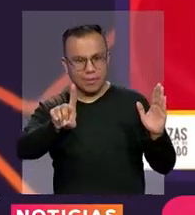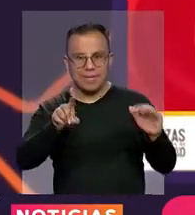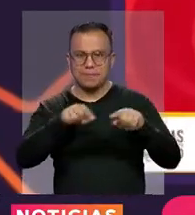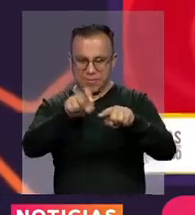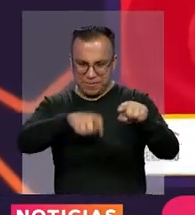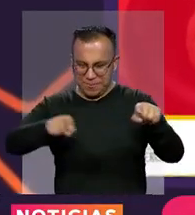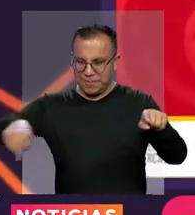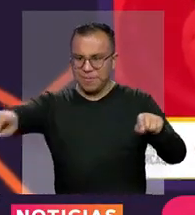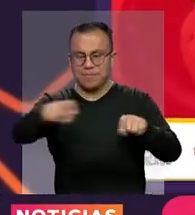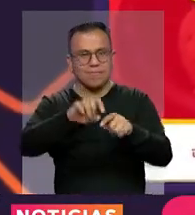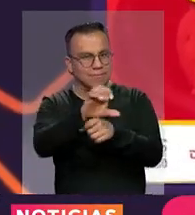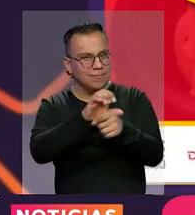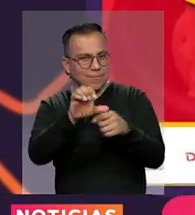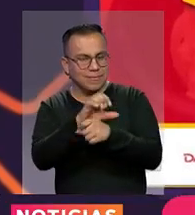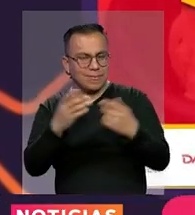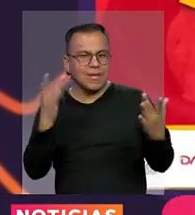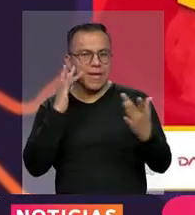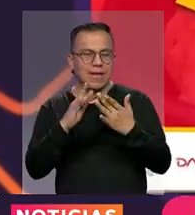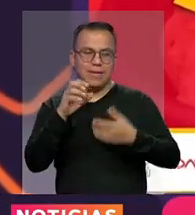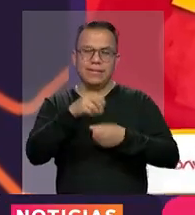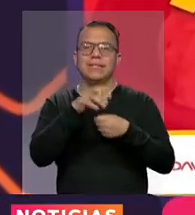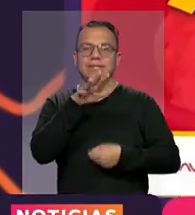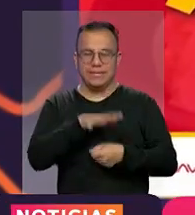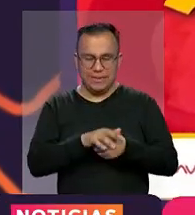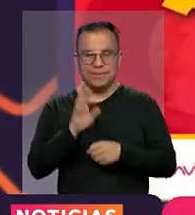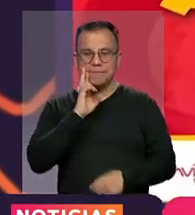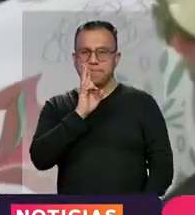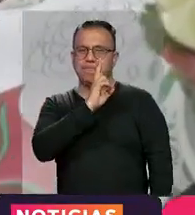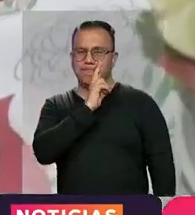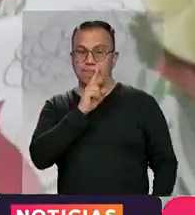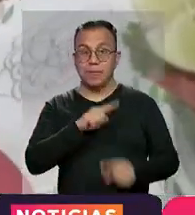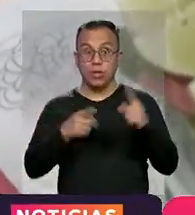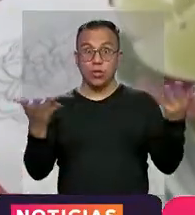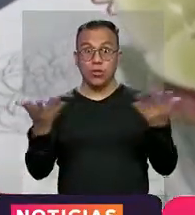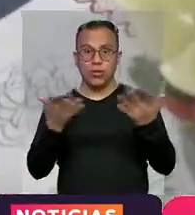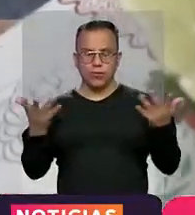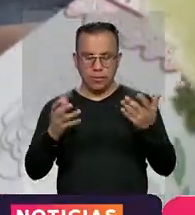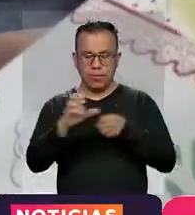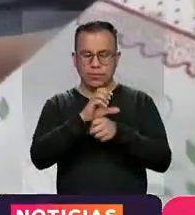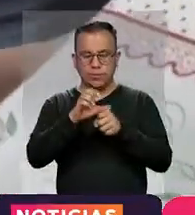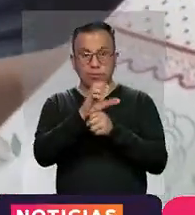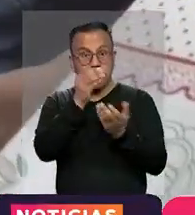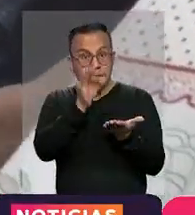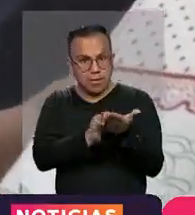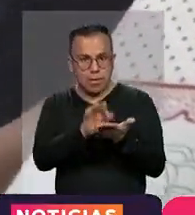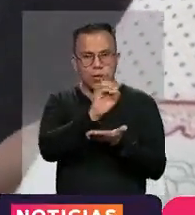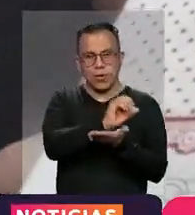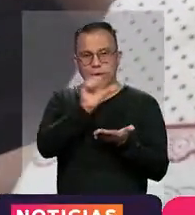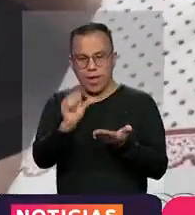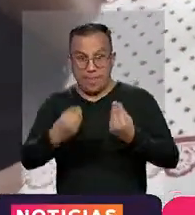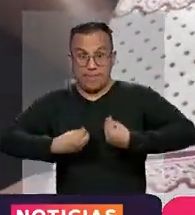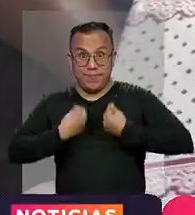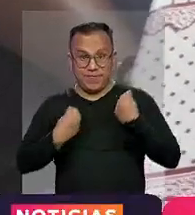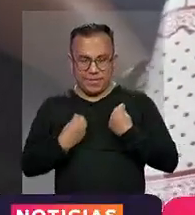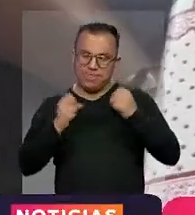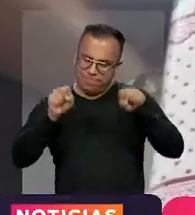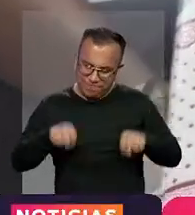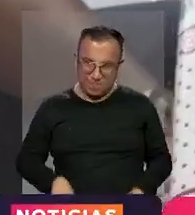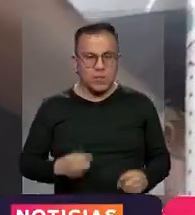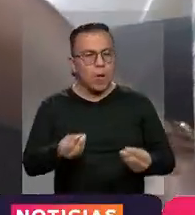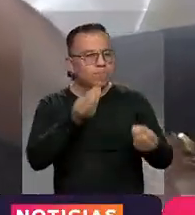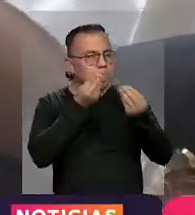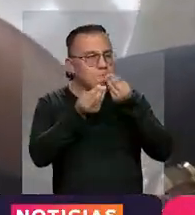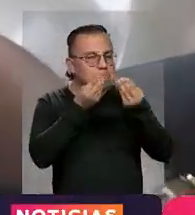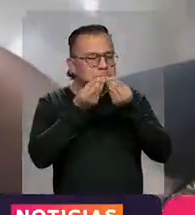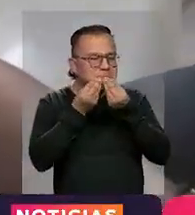toda la ciudad, entre las plazas distritales y restaurantes, donde los capitalinos y capitalinas podrán deleitar sus